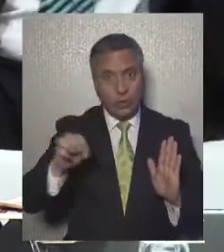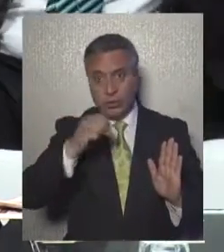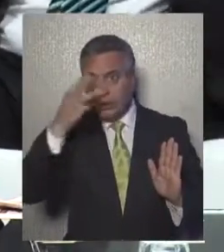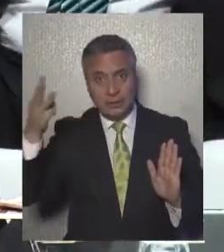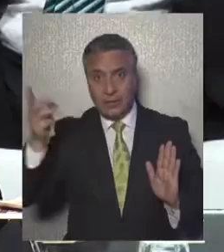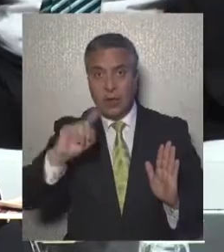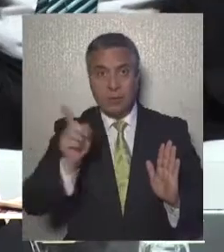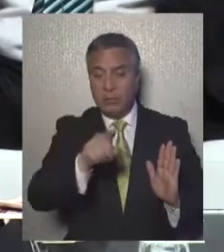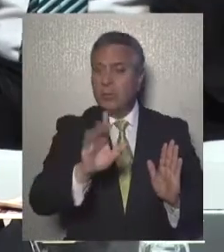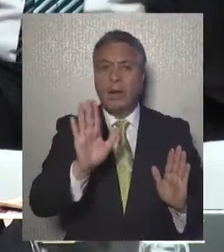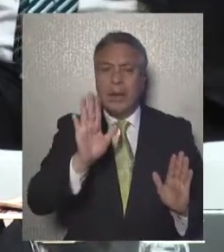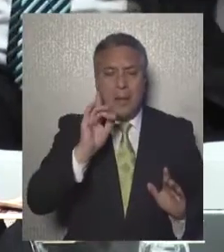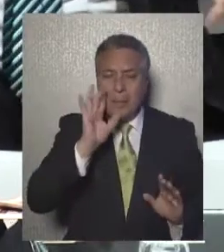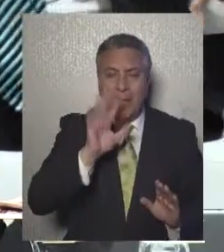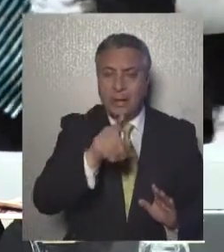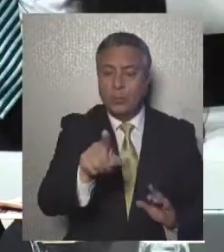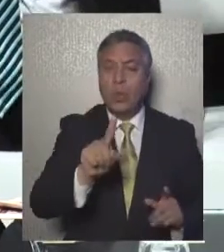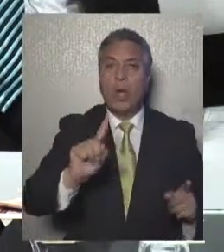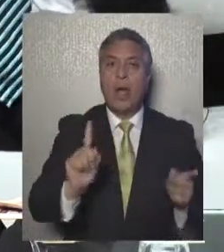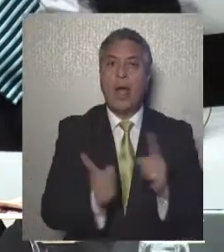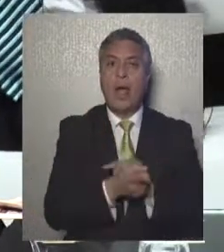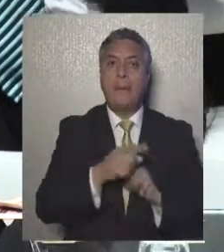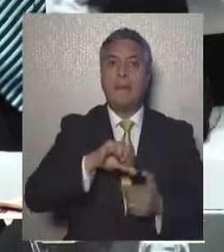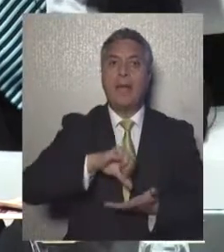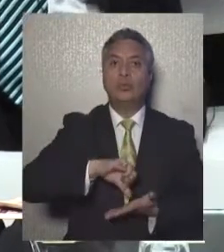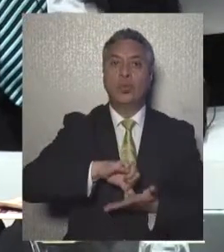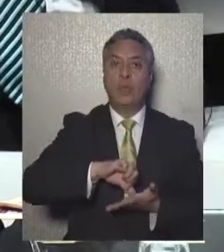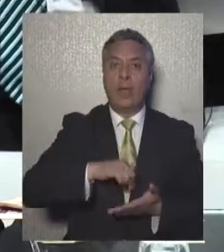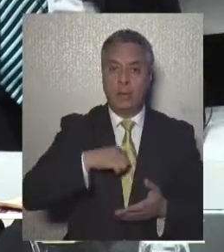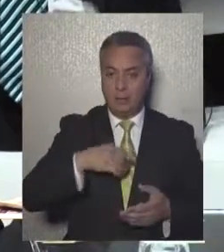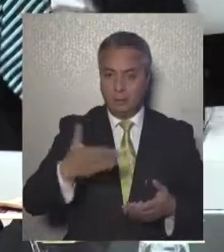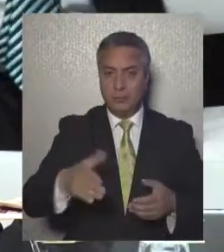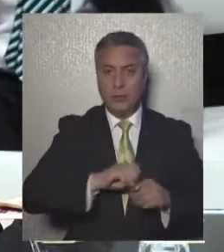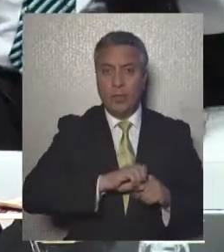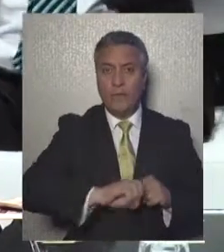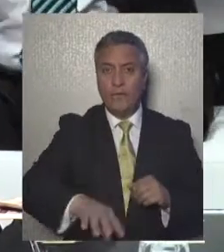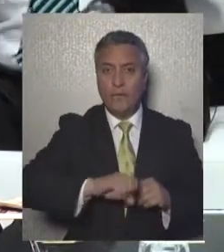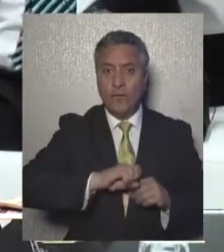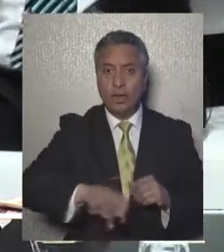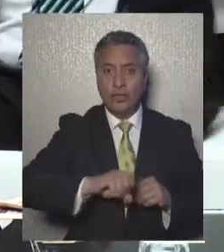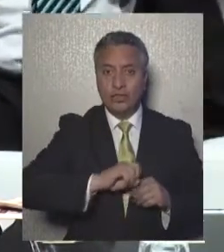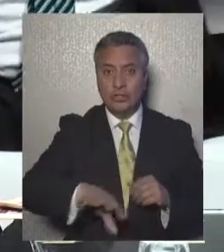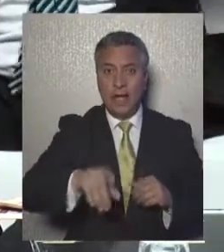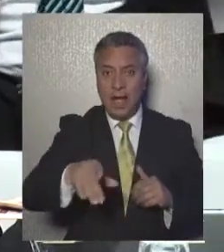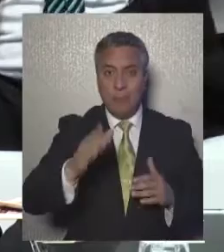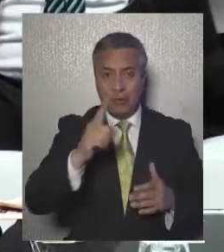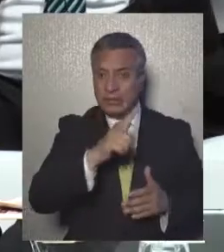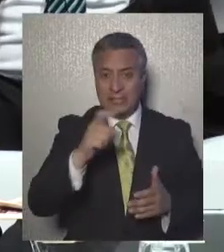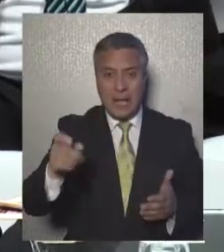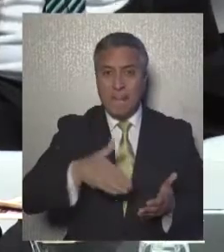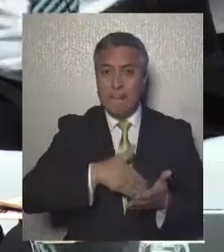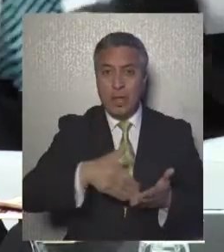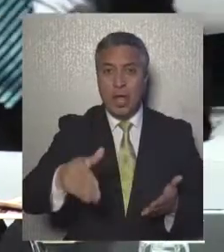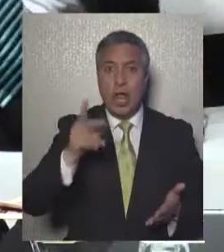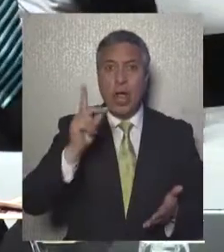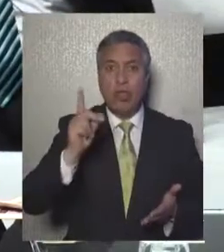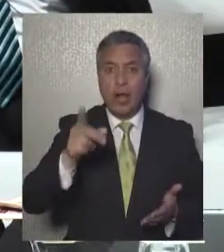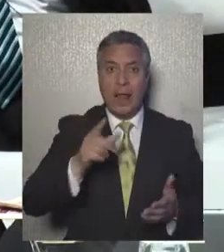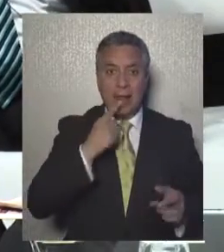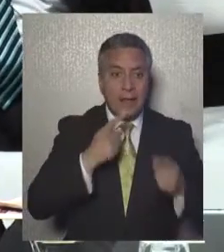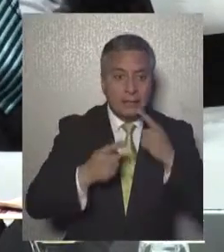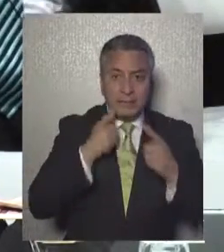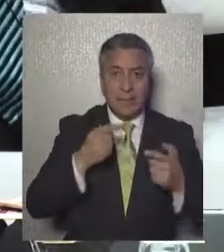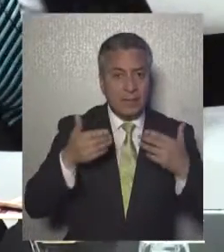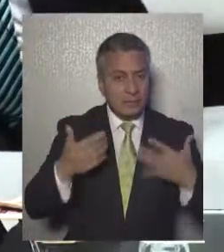que se cambió de ciudad. ¿Sabe que usted botamos 100 millones de dólares al año repitiendo exámenes que ya nos hicimos? Por lo